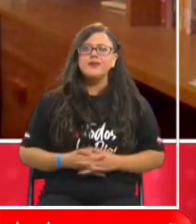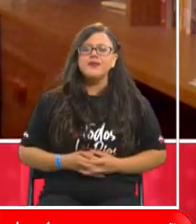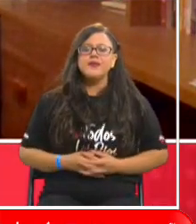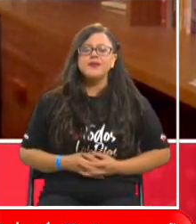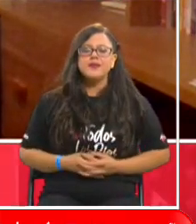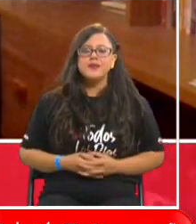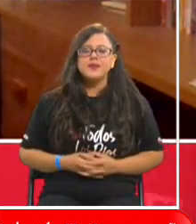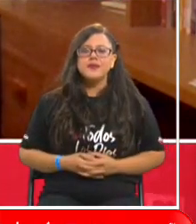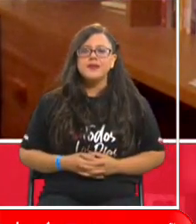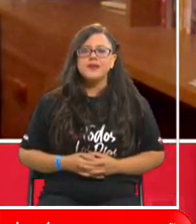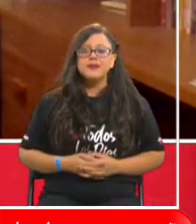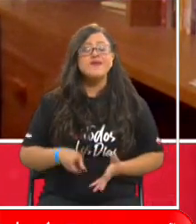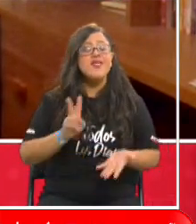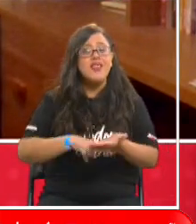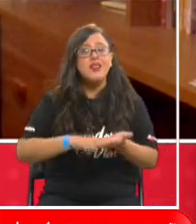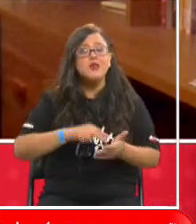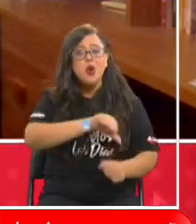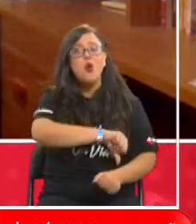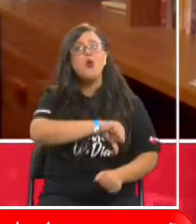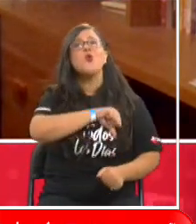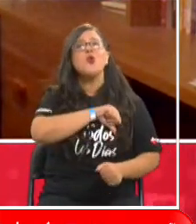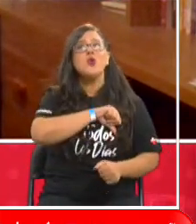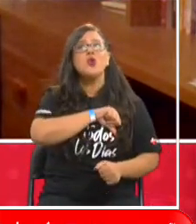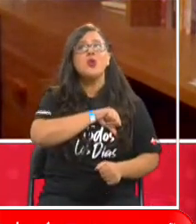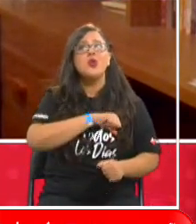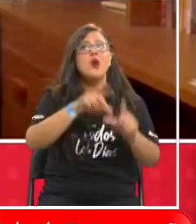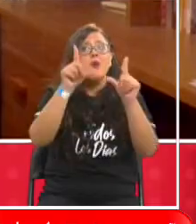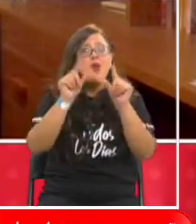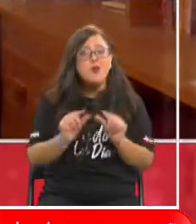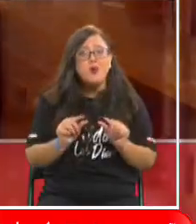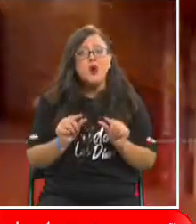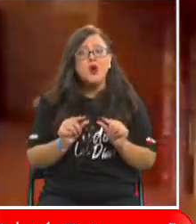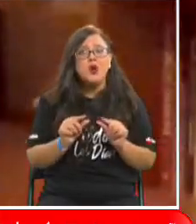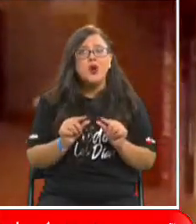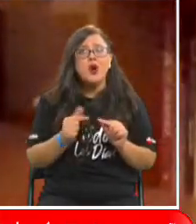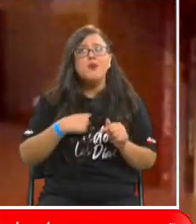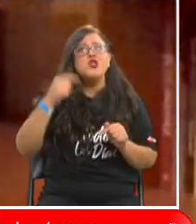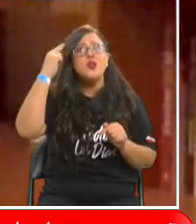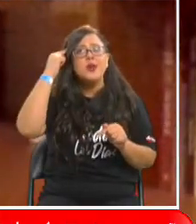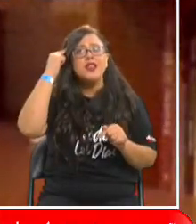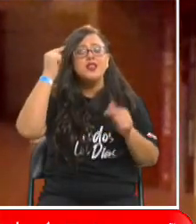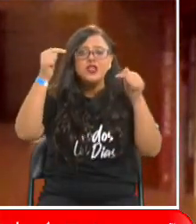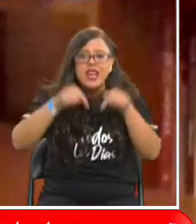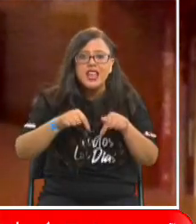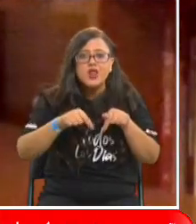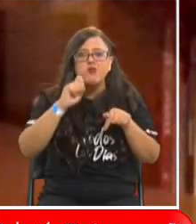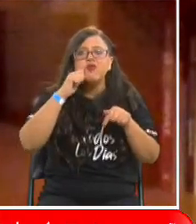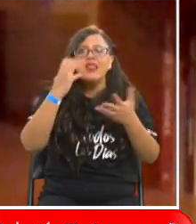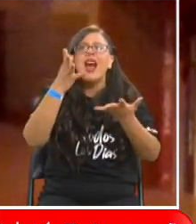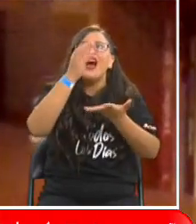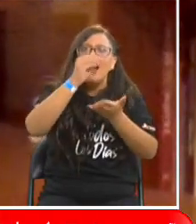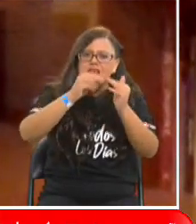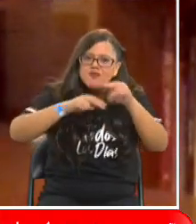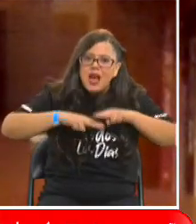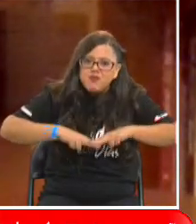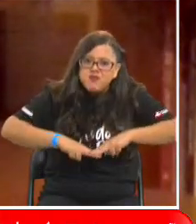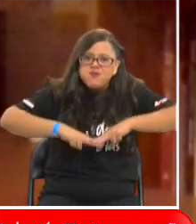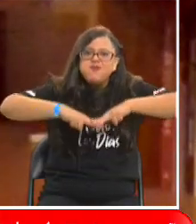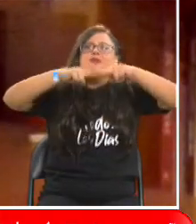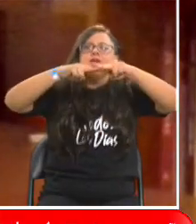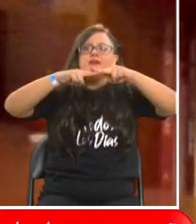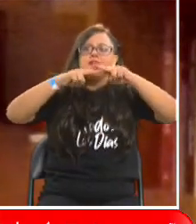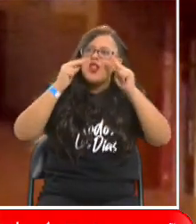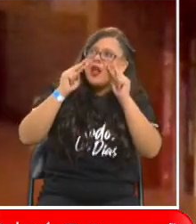Me llena de orgullo ver el cómputo que llevamos y no tengo duda que va a ser mucho más alto que lo que estamos viendo ahora.